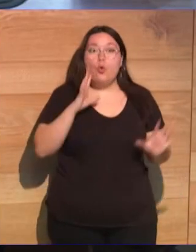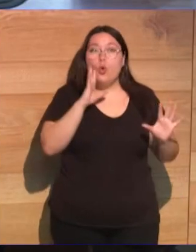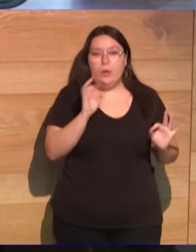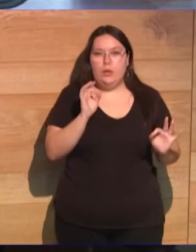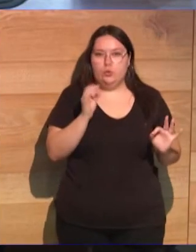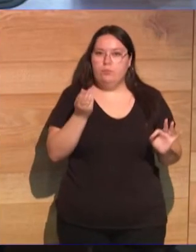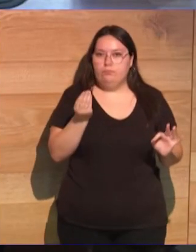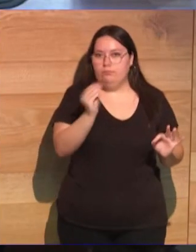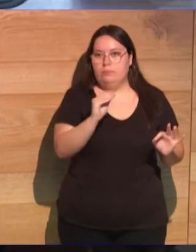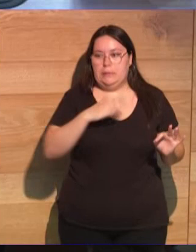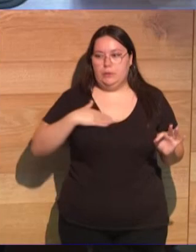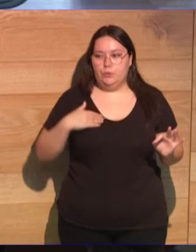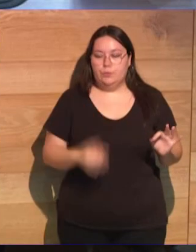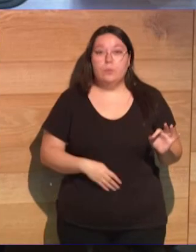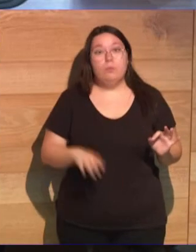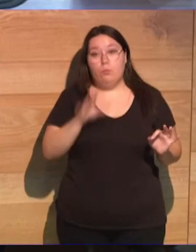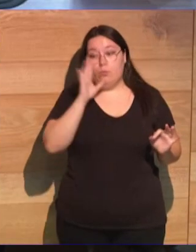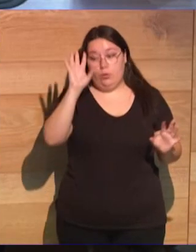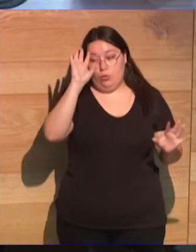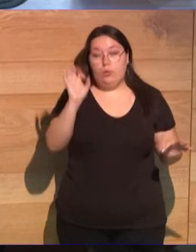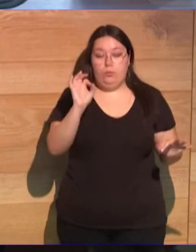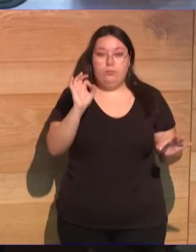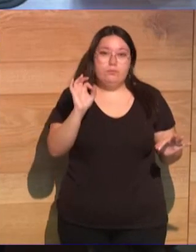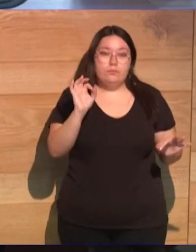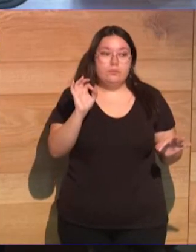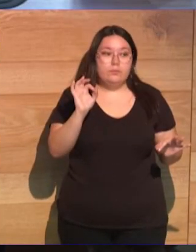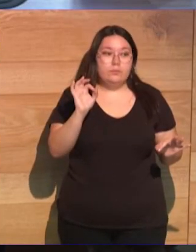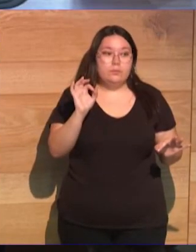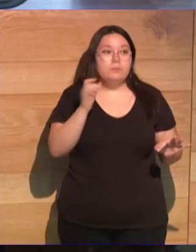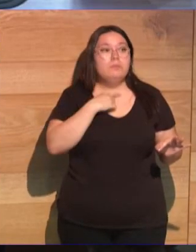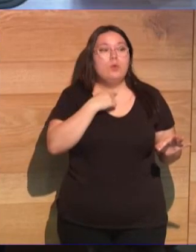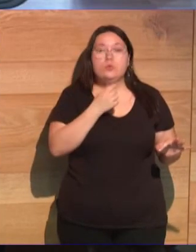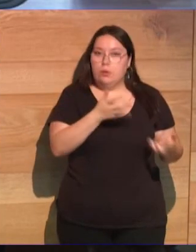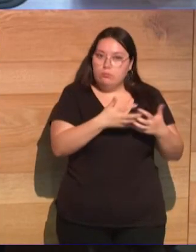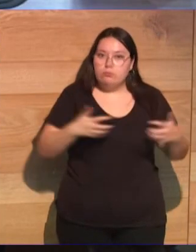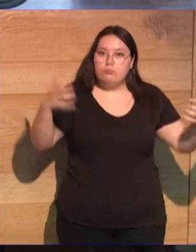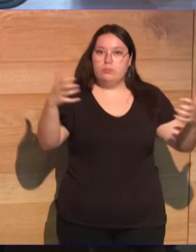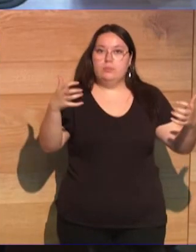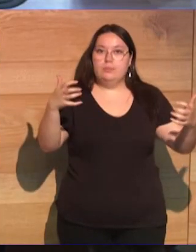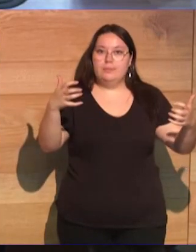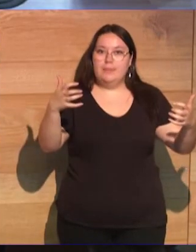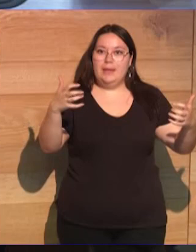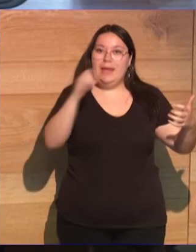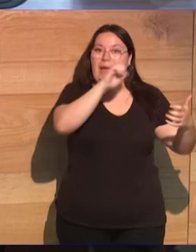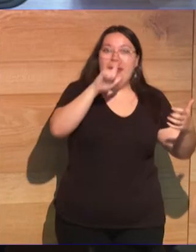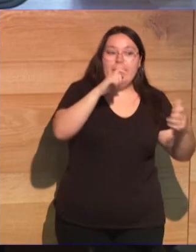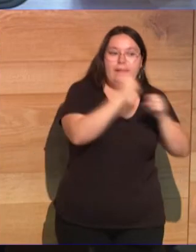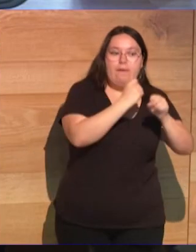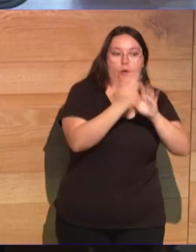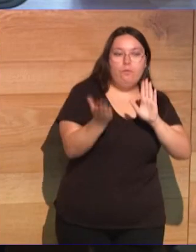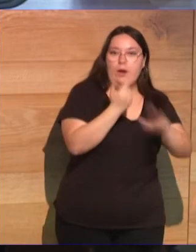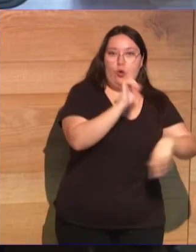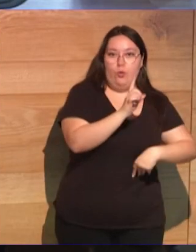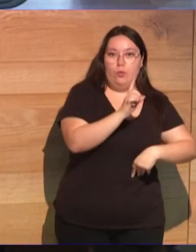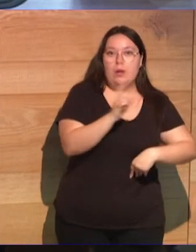dicho. Porque efectivamente nos va a quitar... me ha gustado la expresión, ¿no? No nos va a quitar el trabajo, nos va a quitar